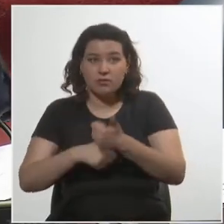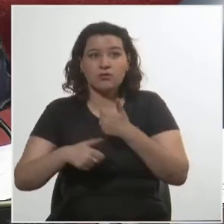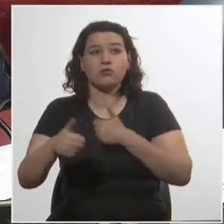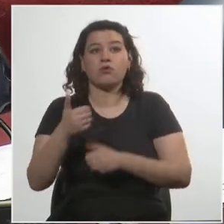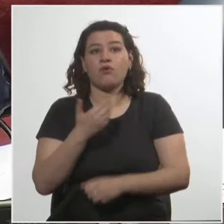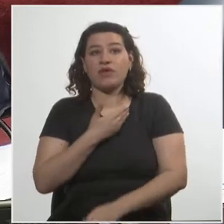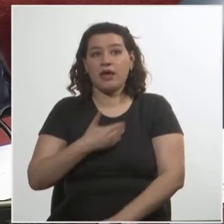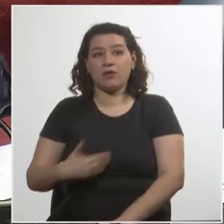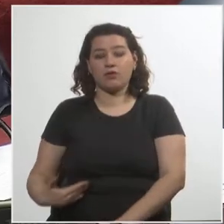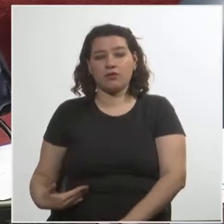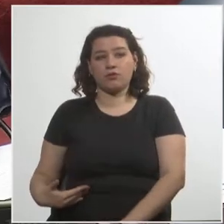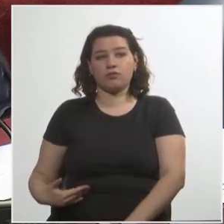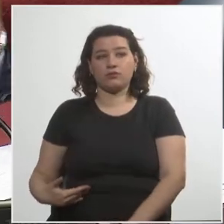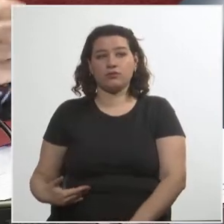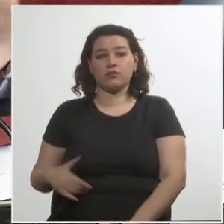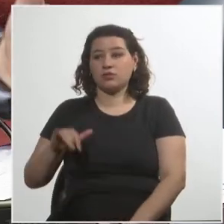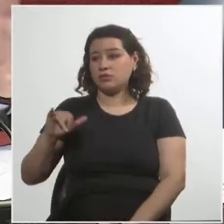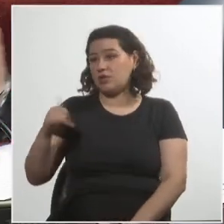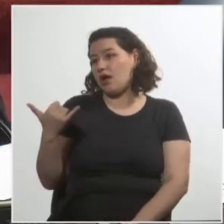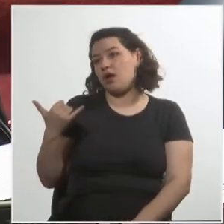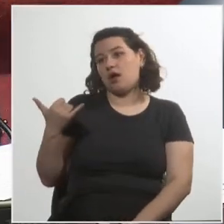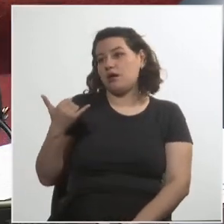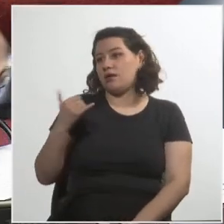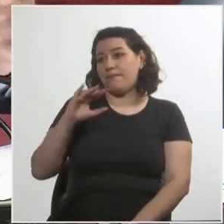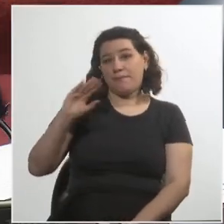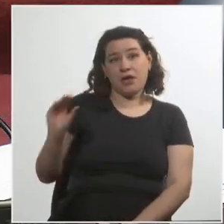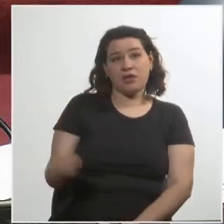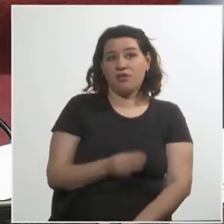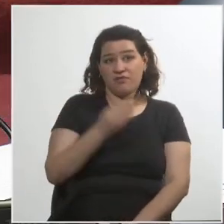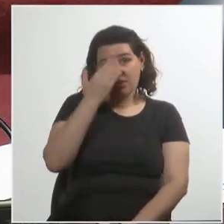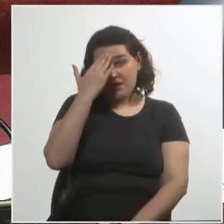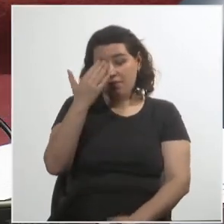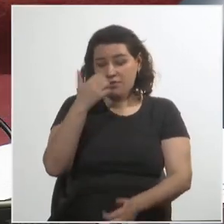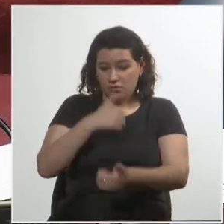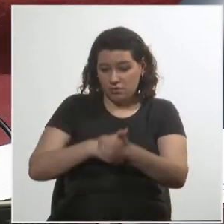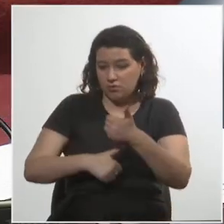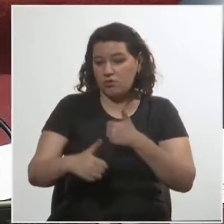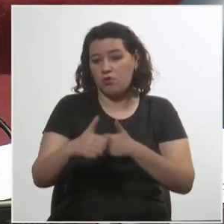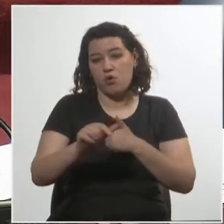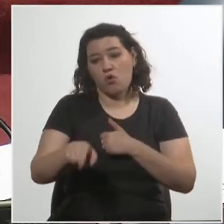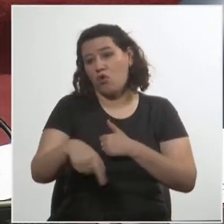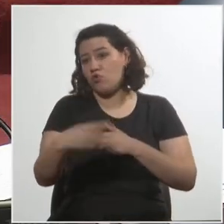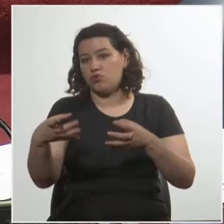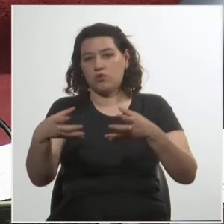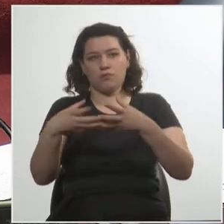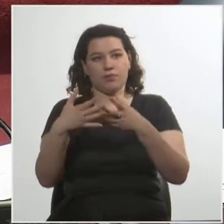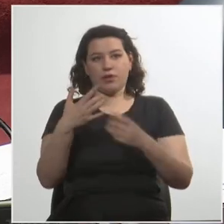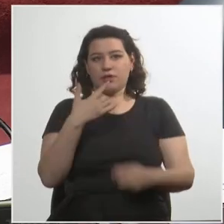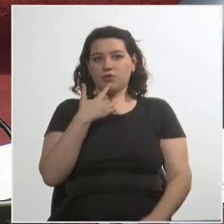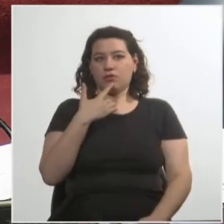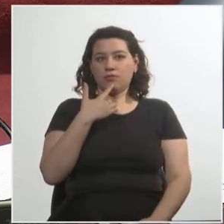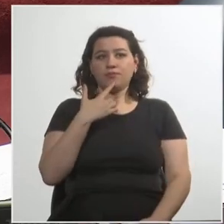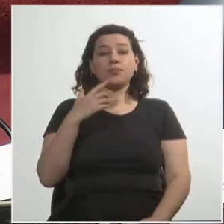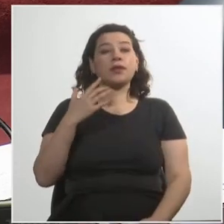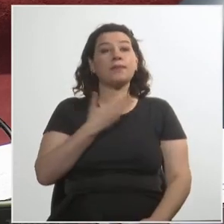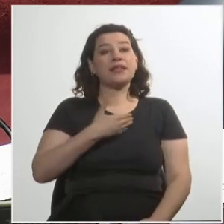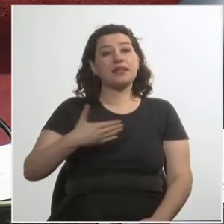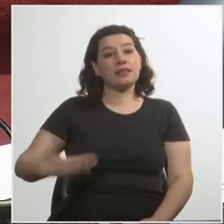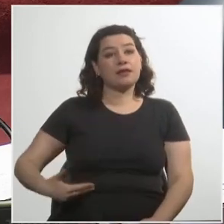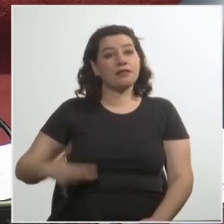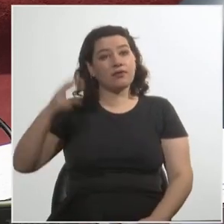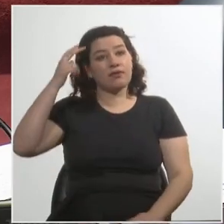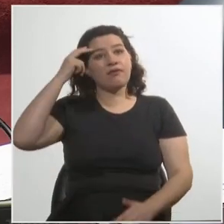ya se había perdido la elección y venía Un gobierno de otro signo el presidente tabaré Vázquez